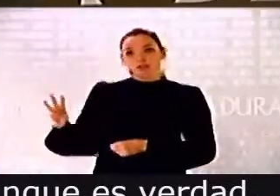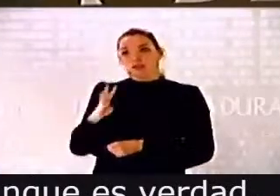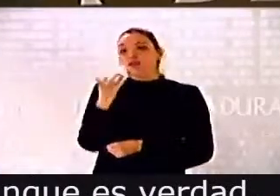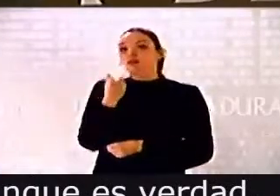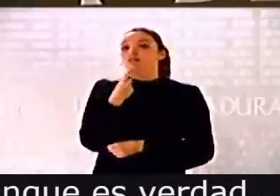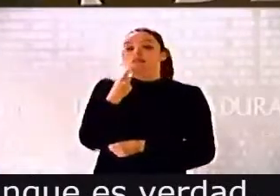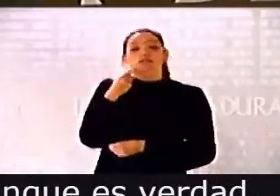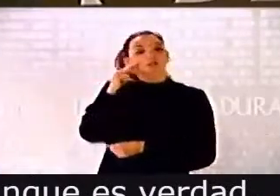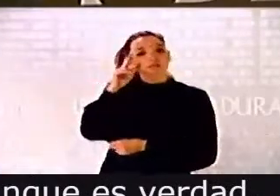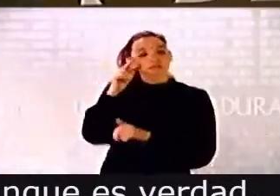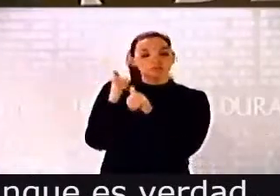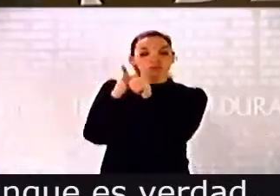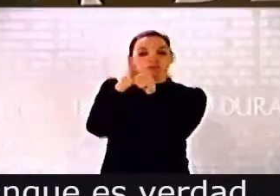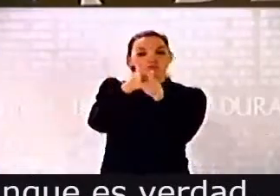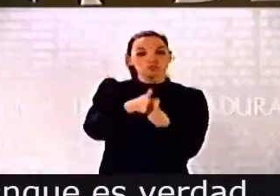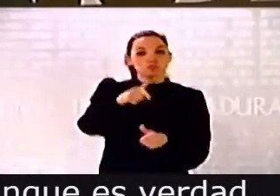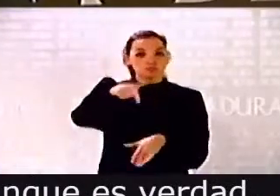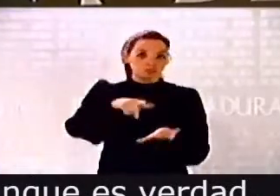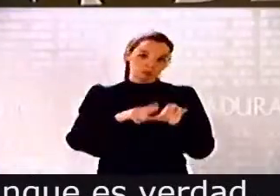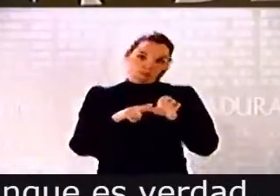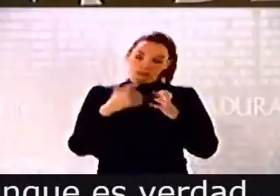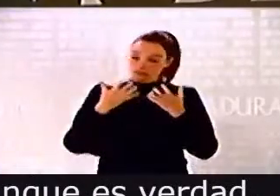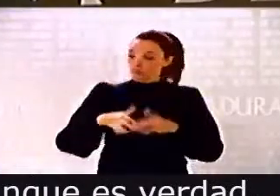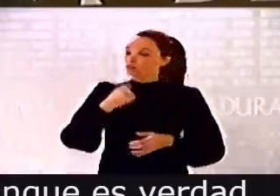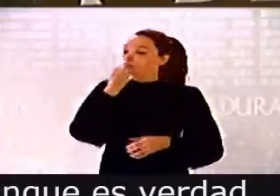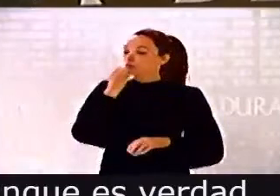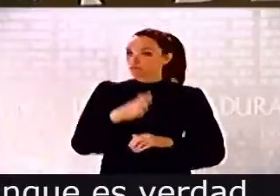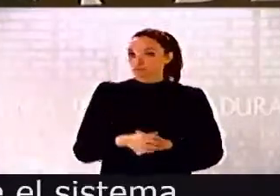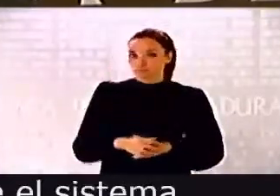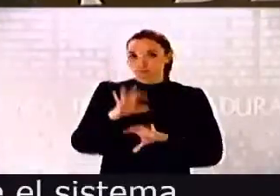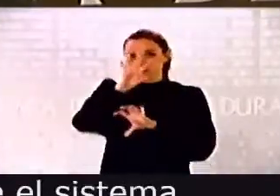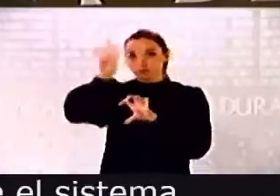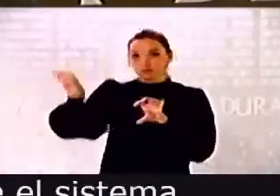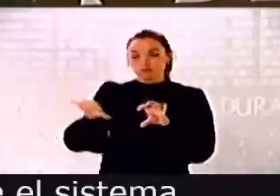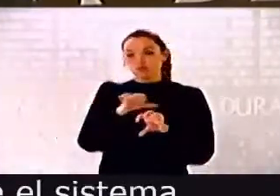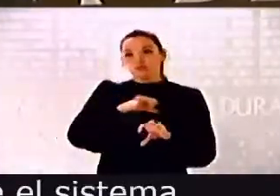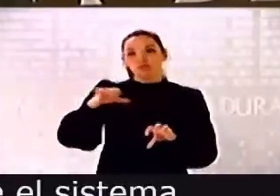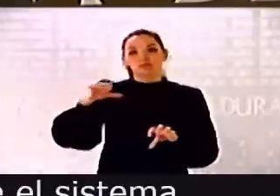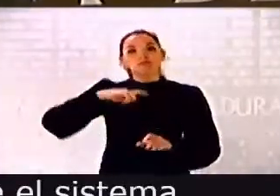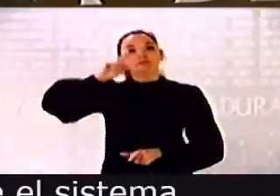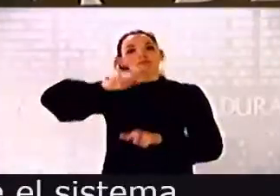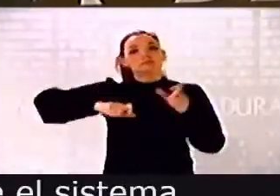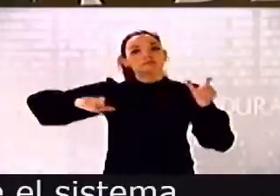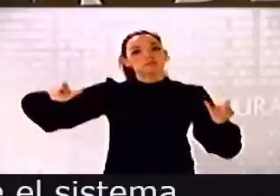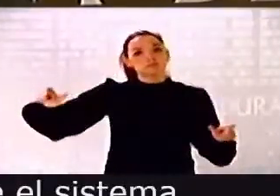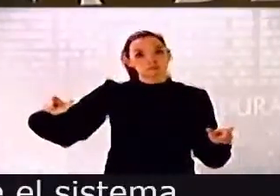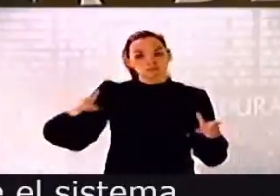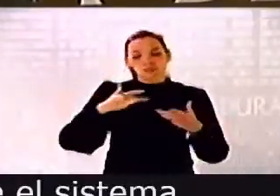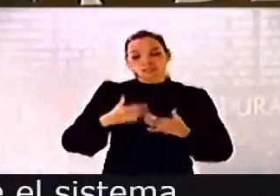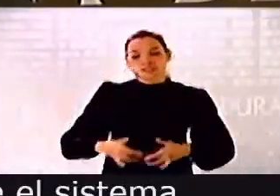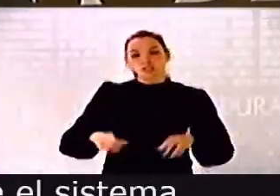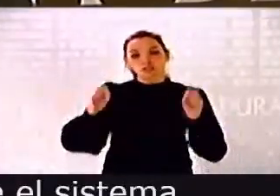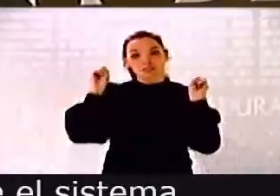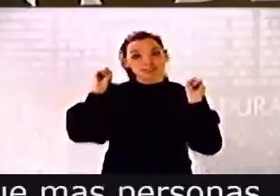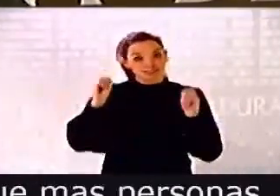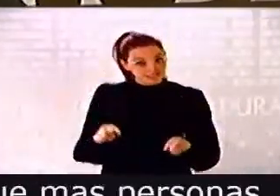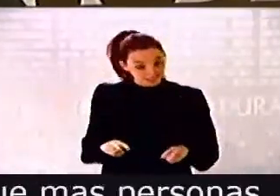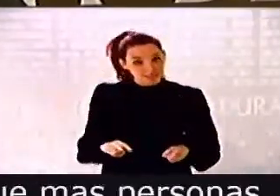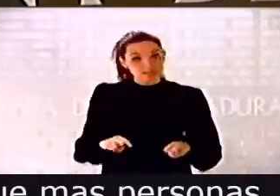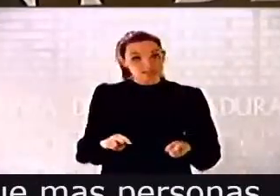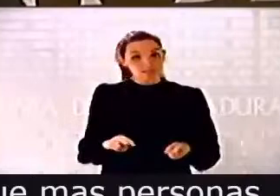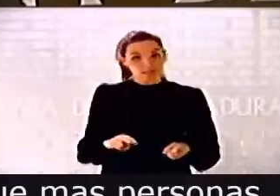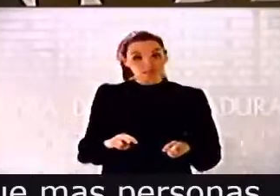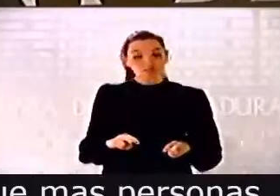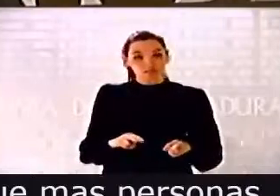rastreo está funcionando bien. Somos la comunidad autónoma que más personas asintomáticas, es decir, libre